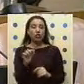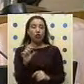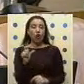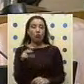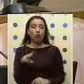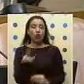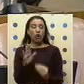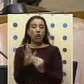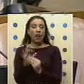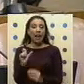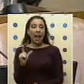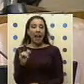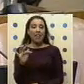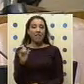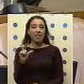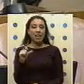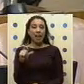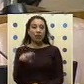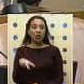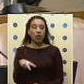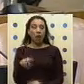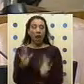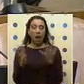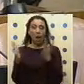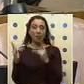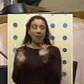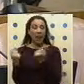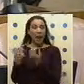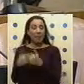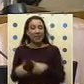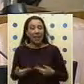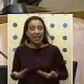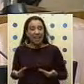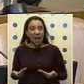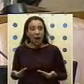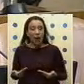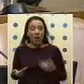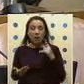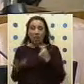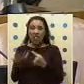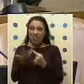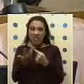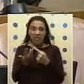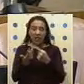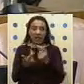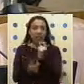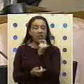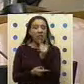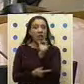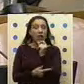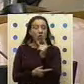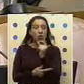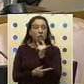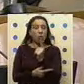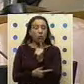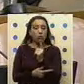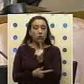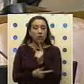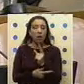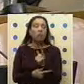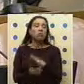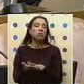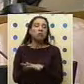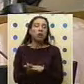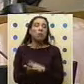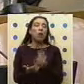calificación ambiental. Esta es una empresa que actualmente está siendo objeto de numerosas denuncias y solo por nombrar algunas está